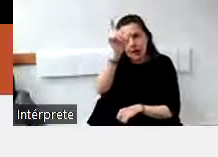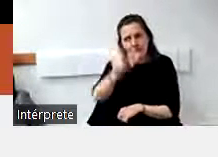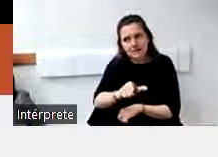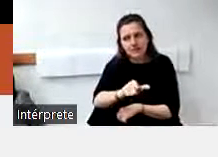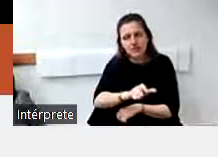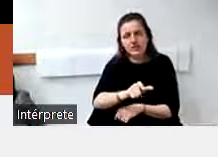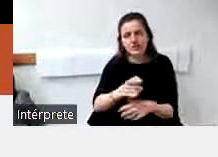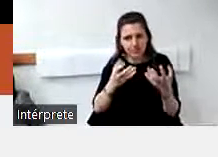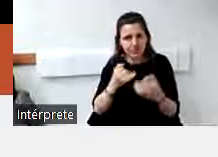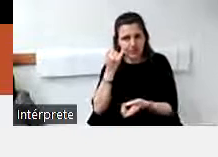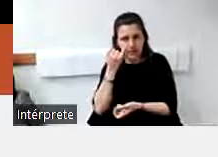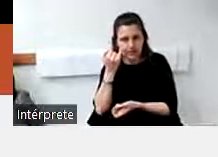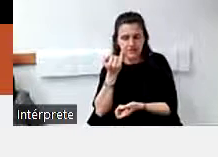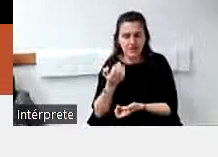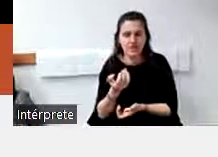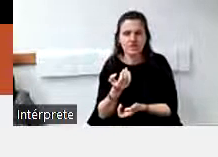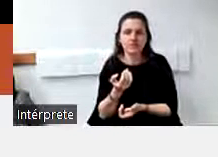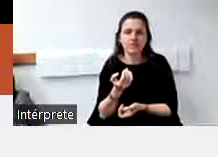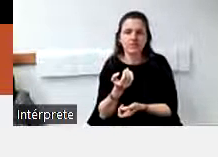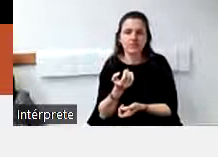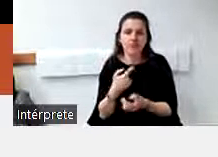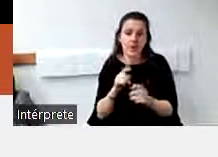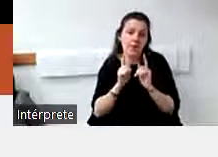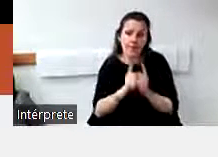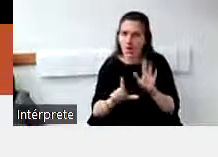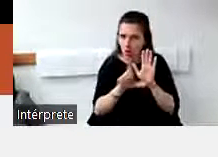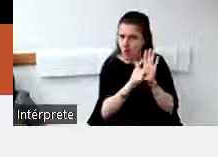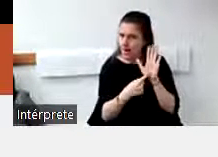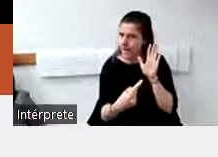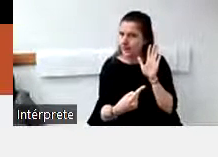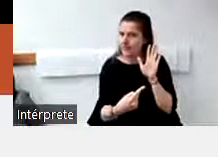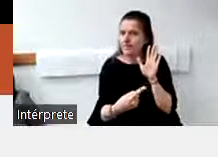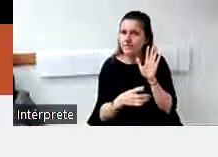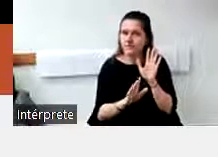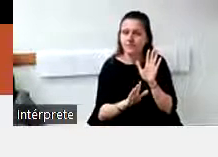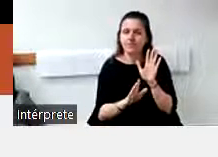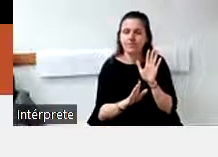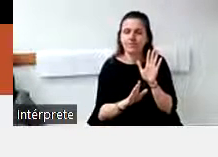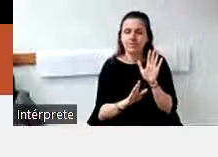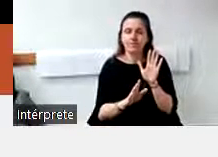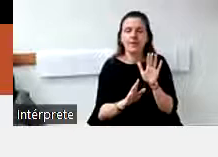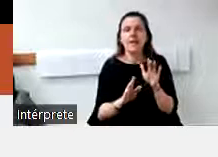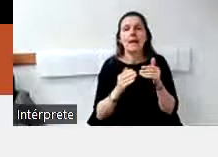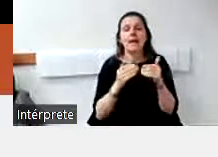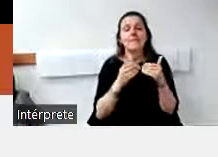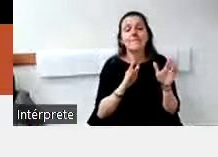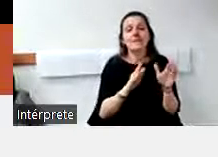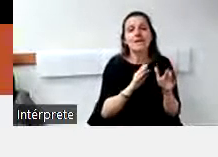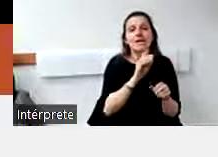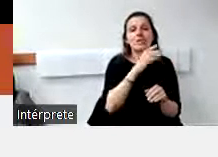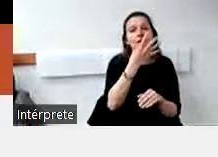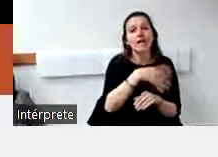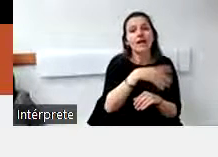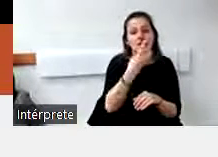se lo permite, a partir de los 14 años, sin mamá y sin